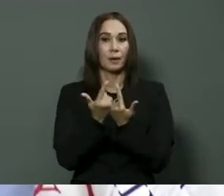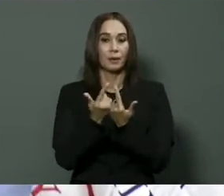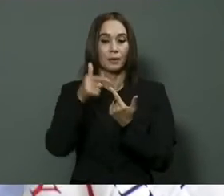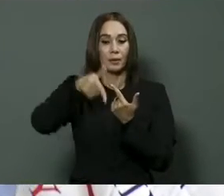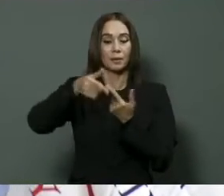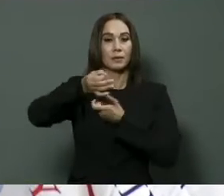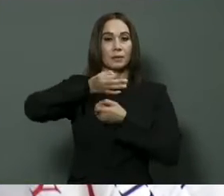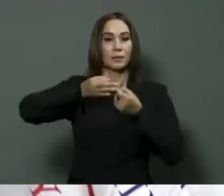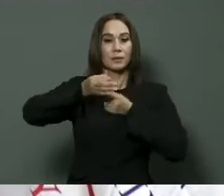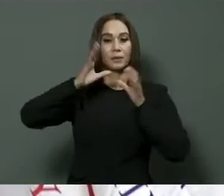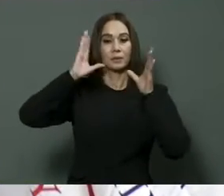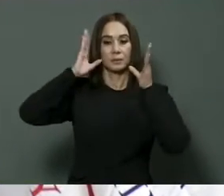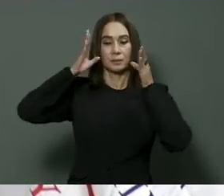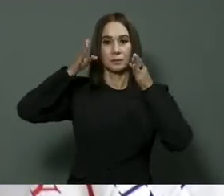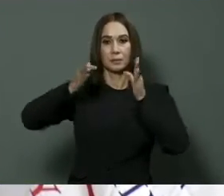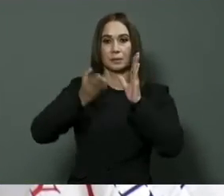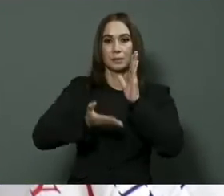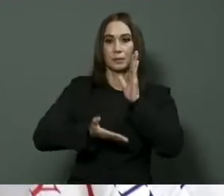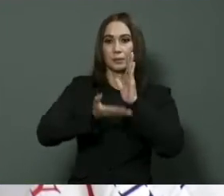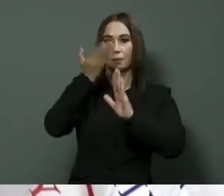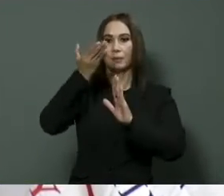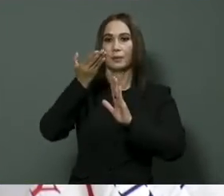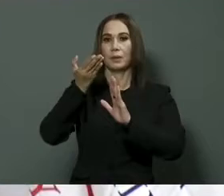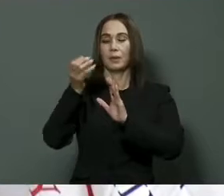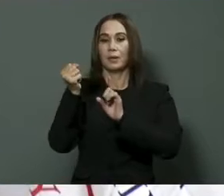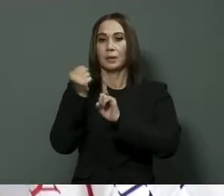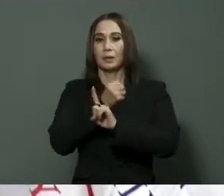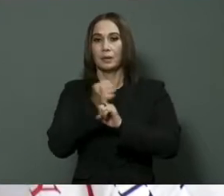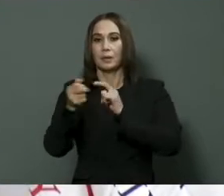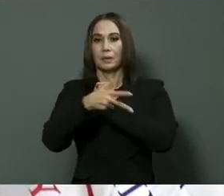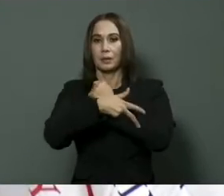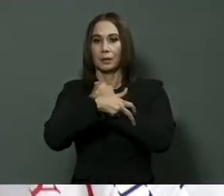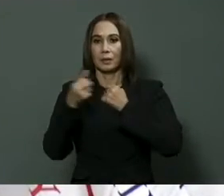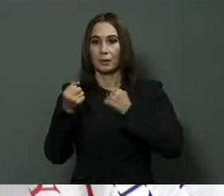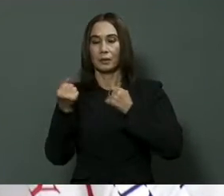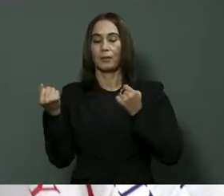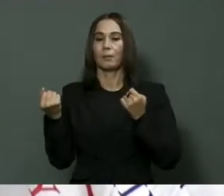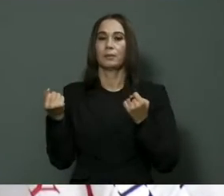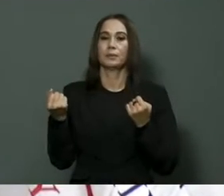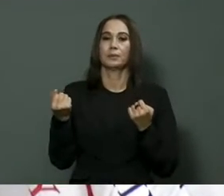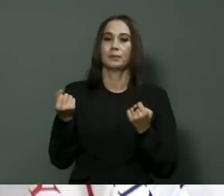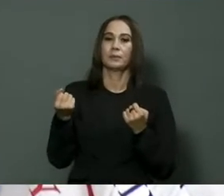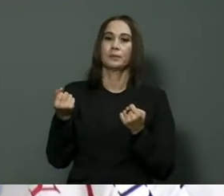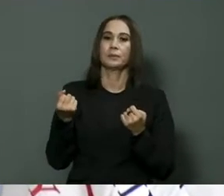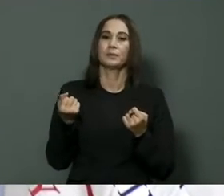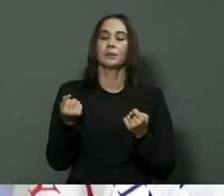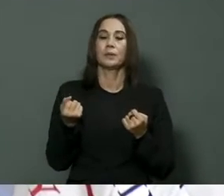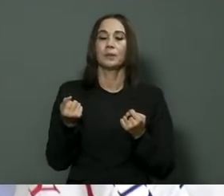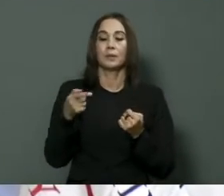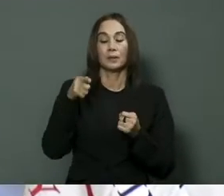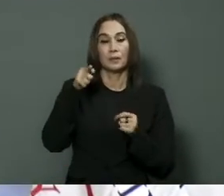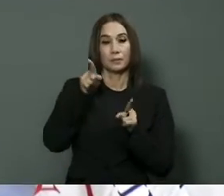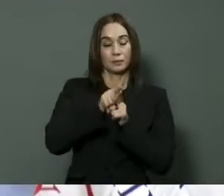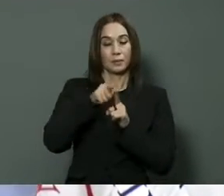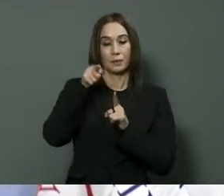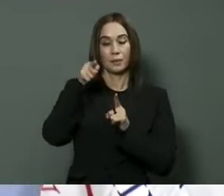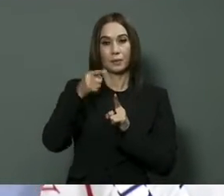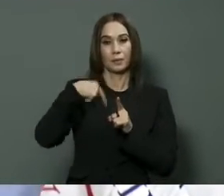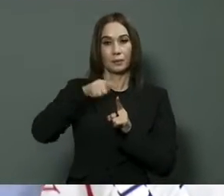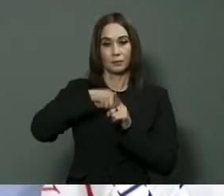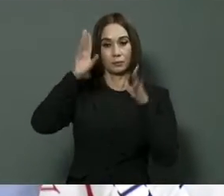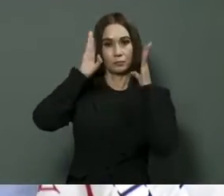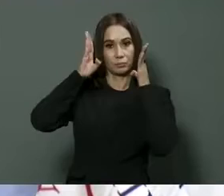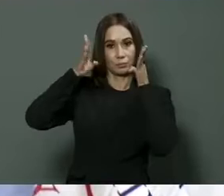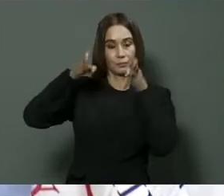concentran altas incidencias de delitos contra la propiedad, robo. Es por ello que nos